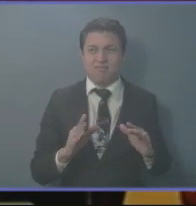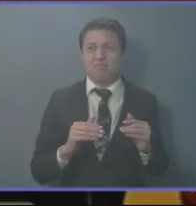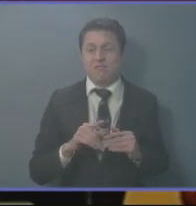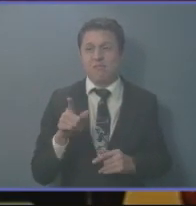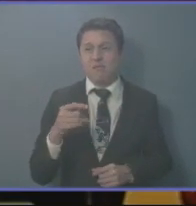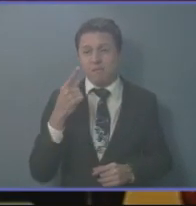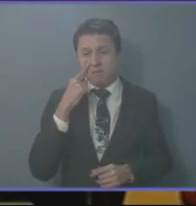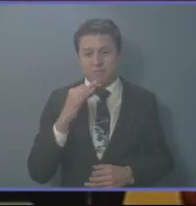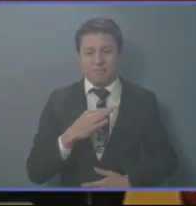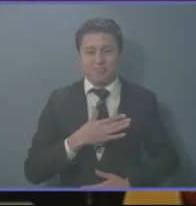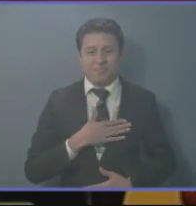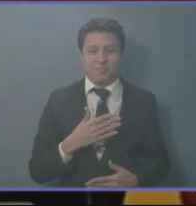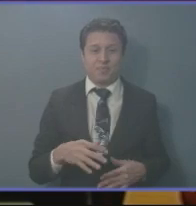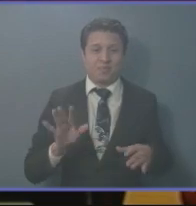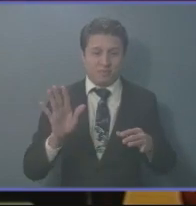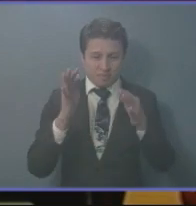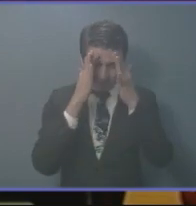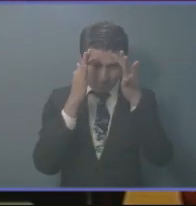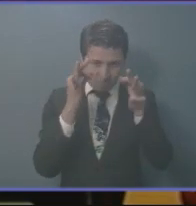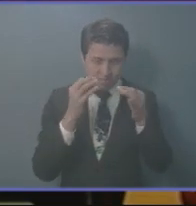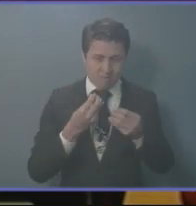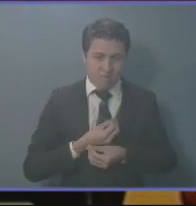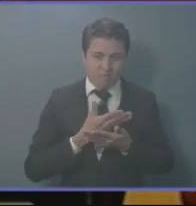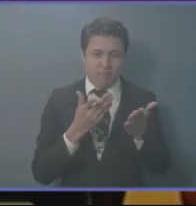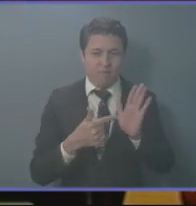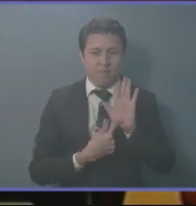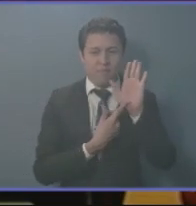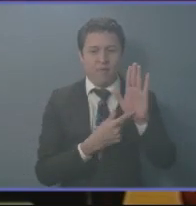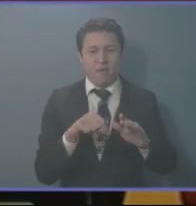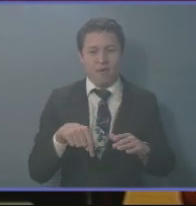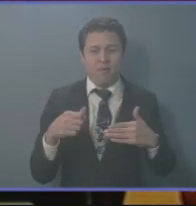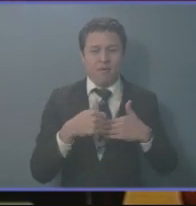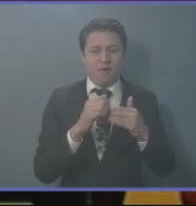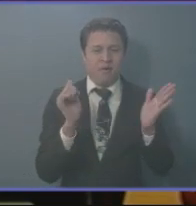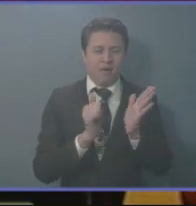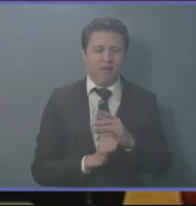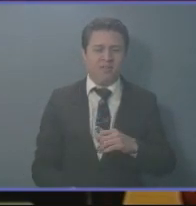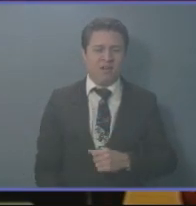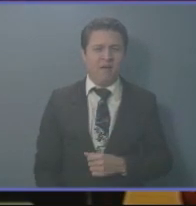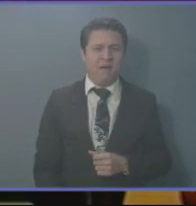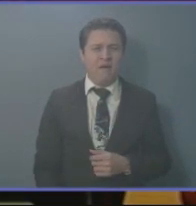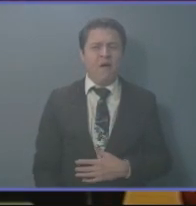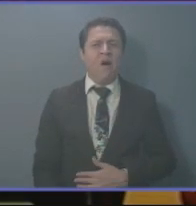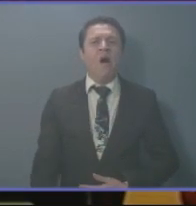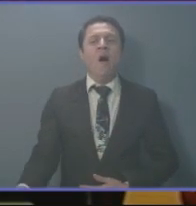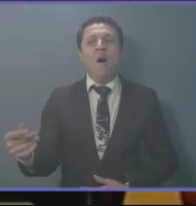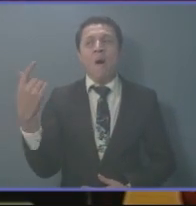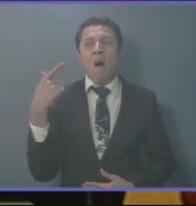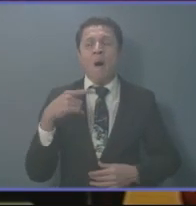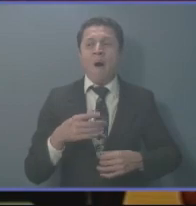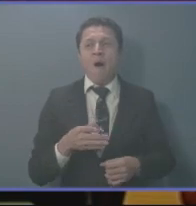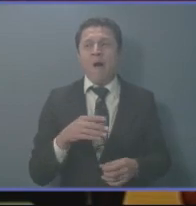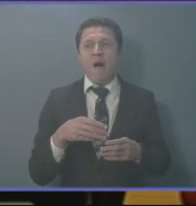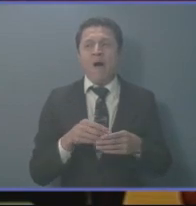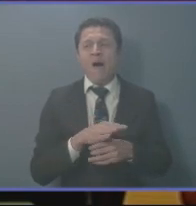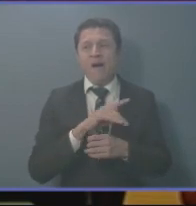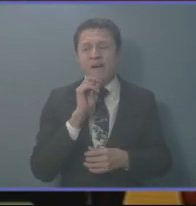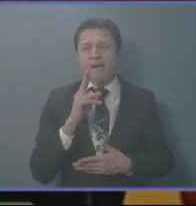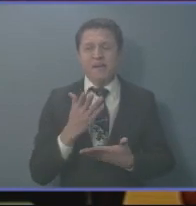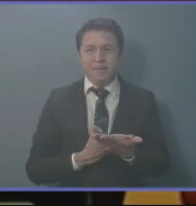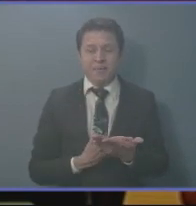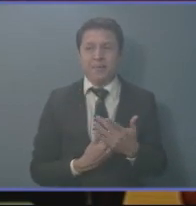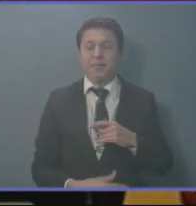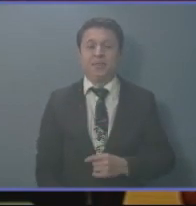Esa es la voluntad expresada por esta Asamblea Legislativa y que fue iniciativa del grupo parlamentario del